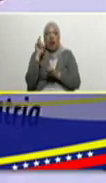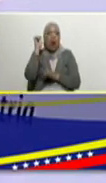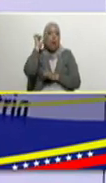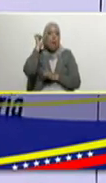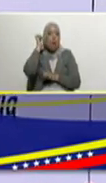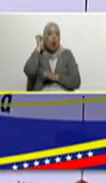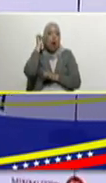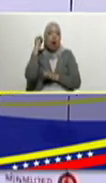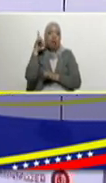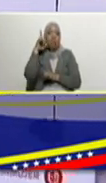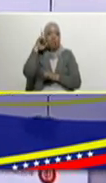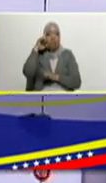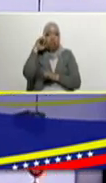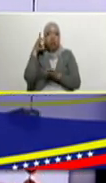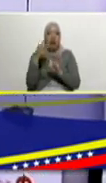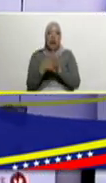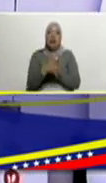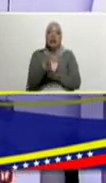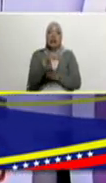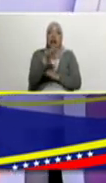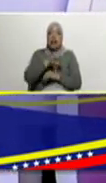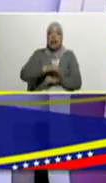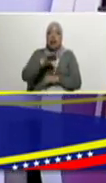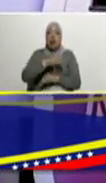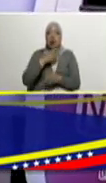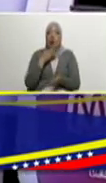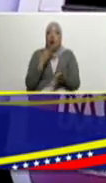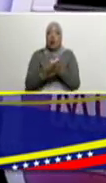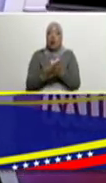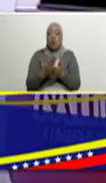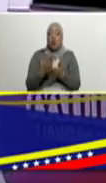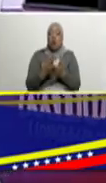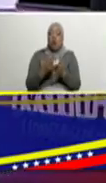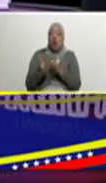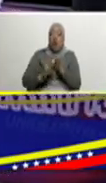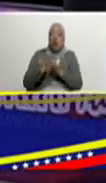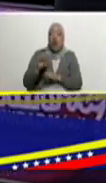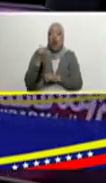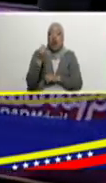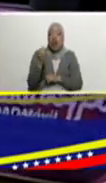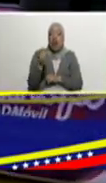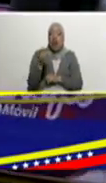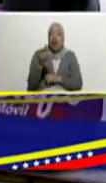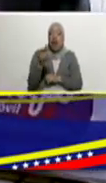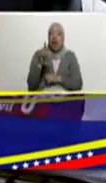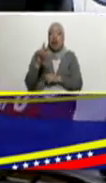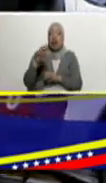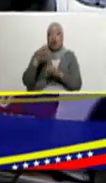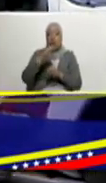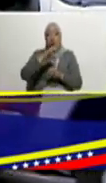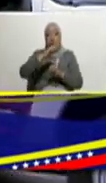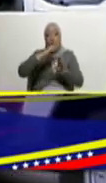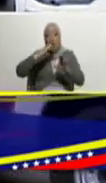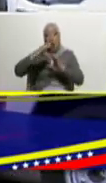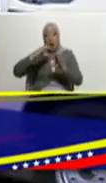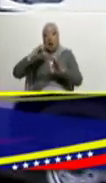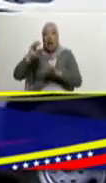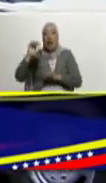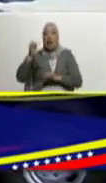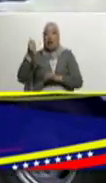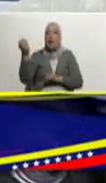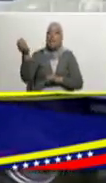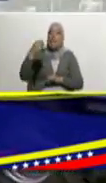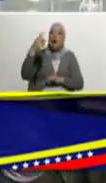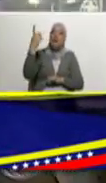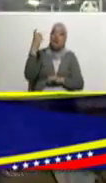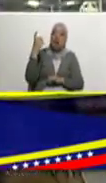Es importante también mencionarle, señor presidente, que gracias a la adquisición de estas 10 unidades móviles y próximamente vamos a tener 10 unidades móviles